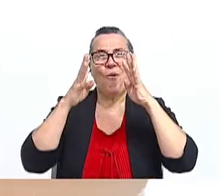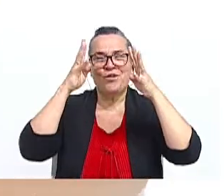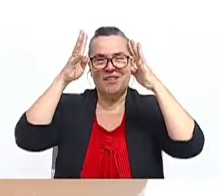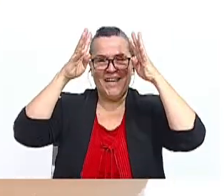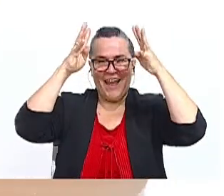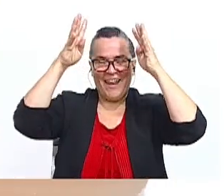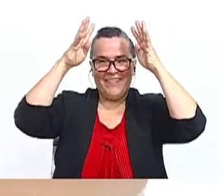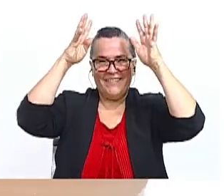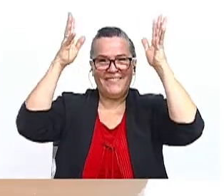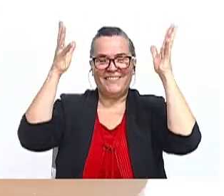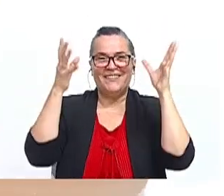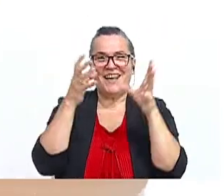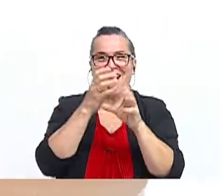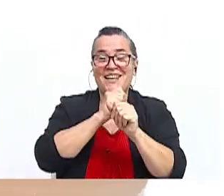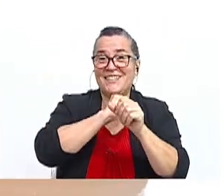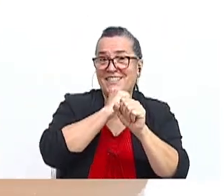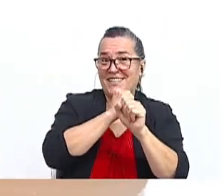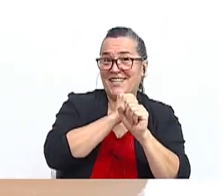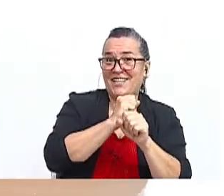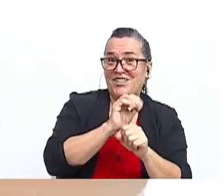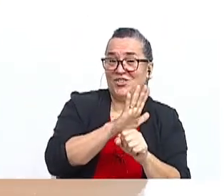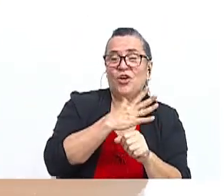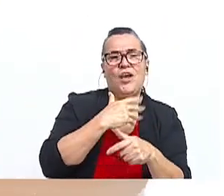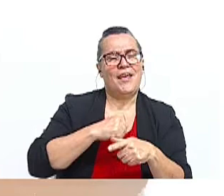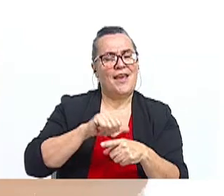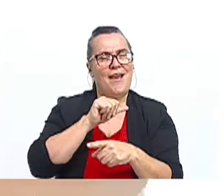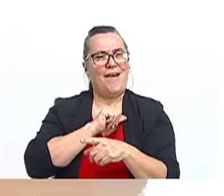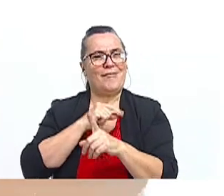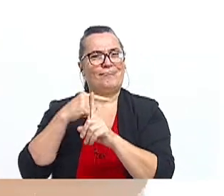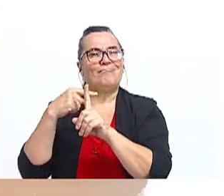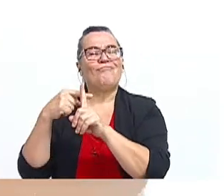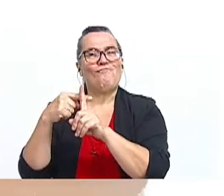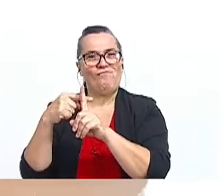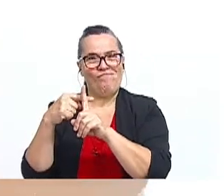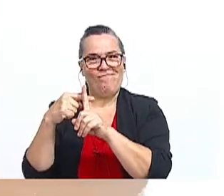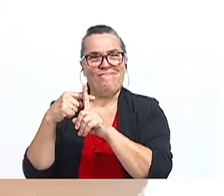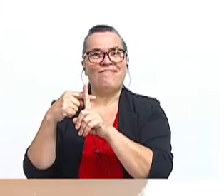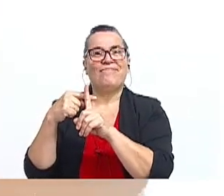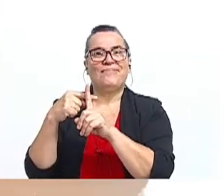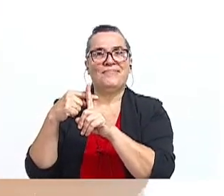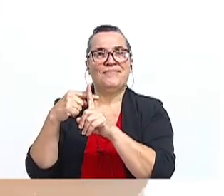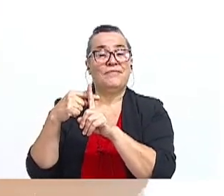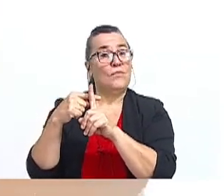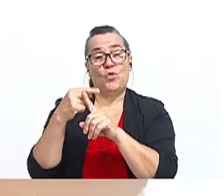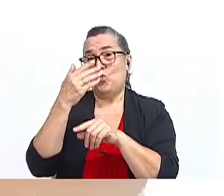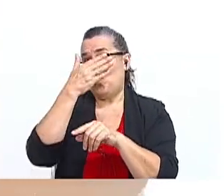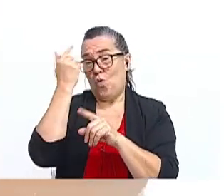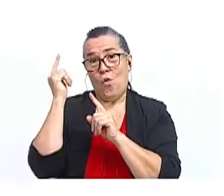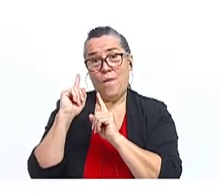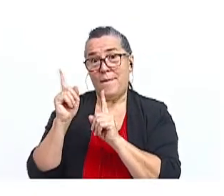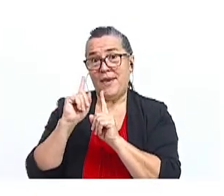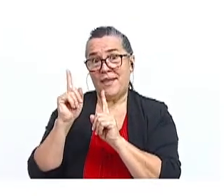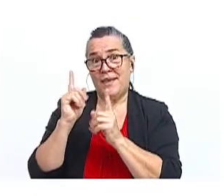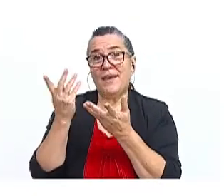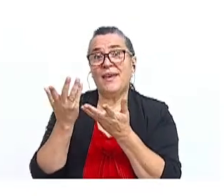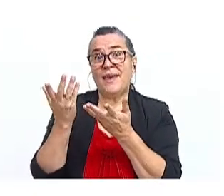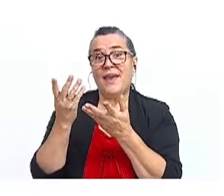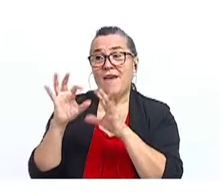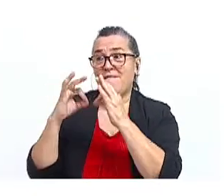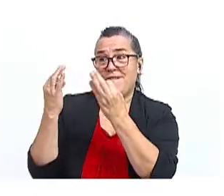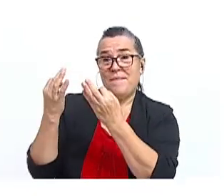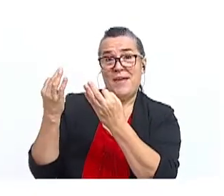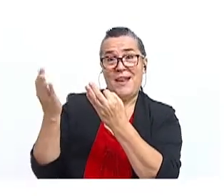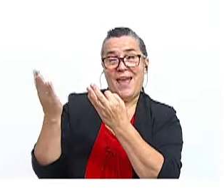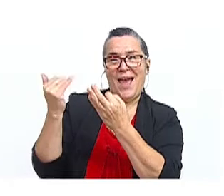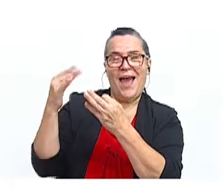creatividad al hacer sus trabajos y una actitud positiva. No se les olvide invitar a todos los miembros